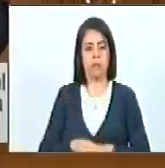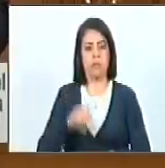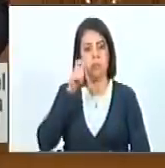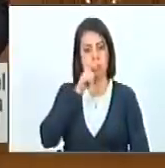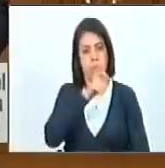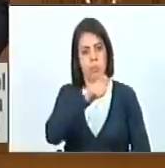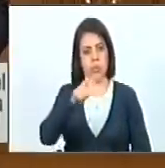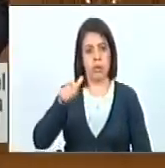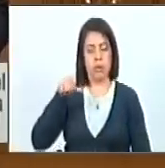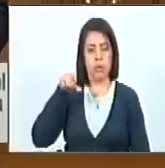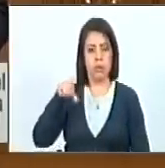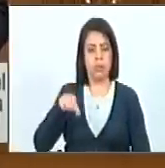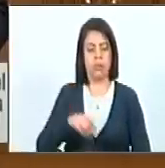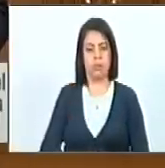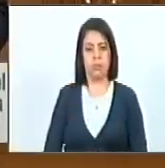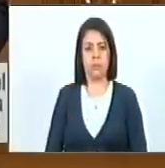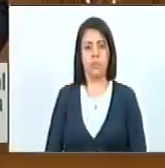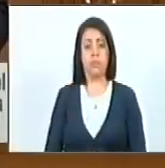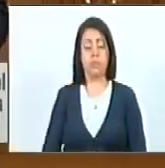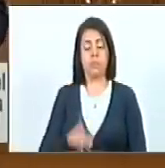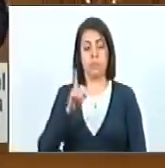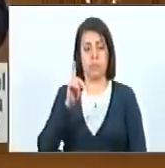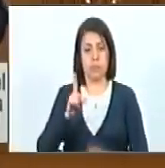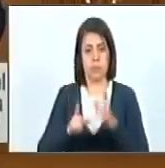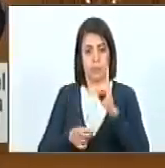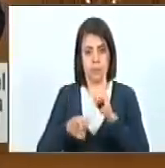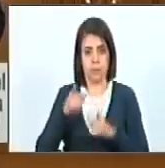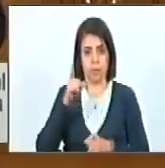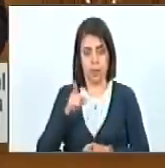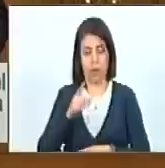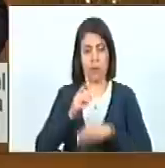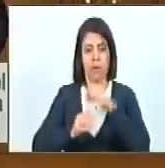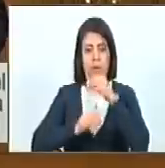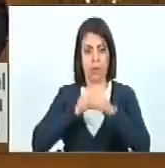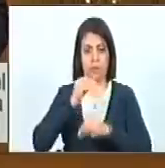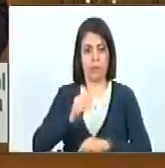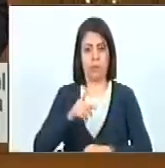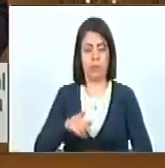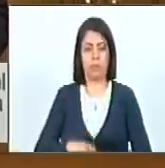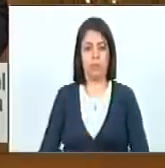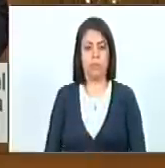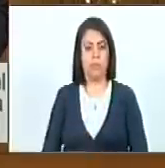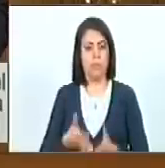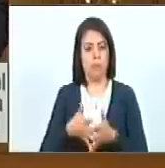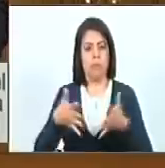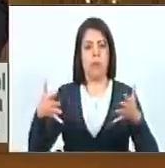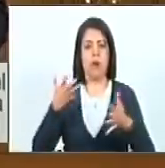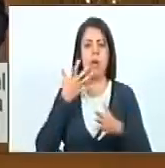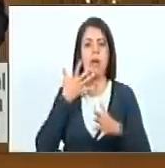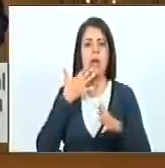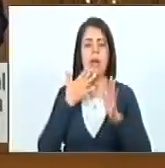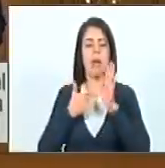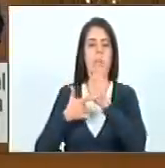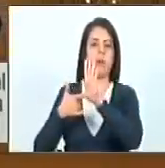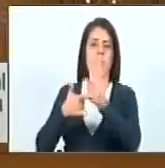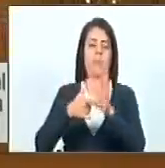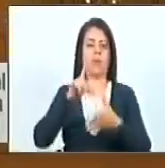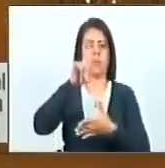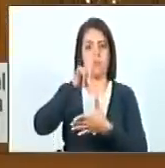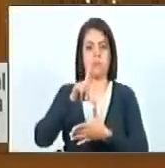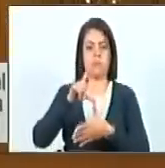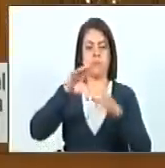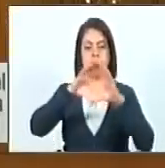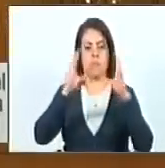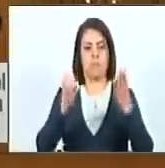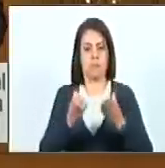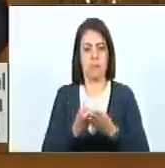populares que sin duda alguna generaba grandes ejemplos a América Latina y al